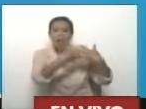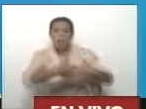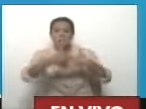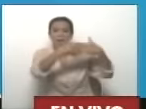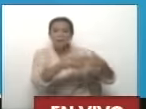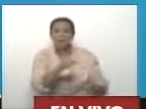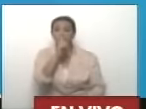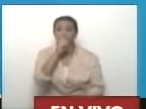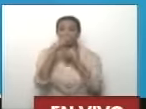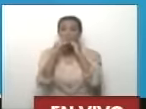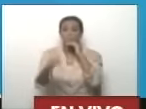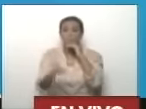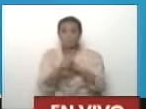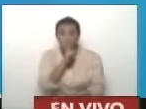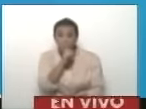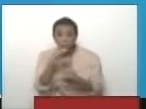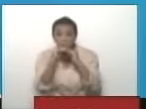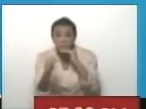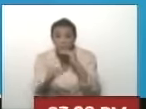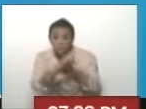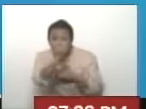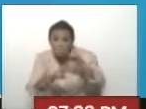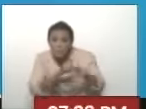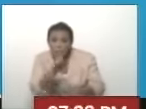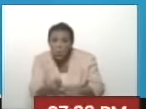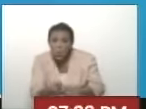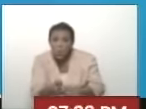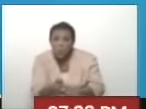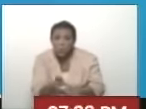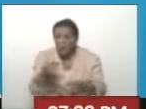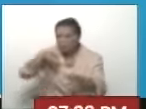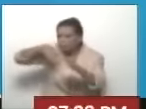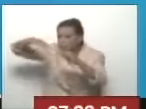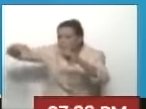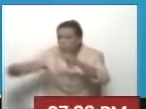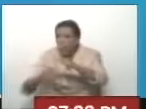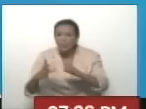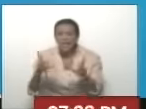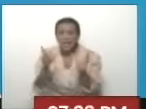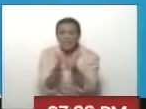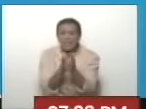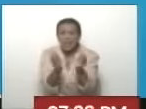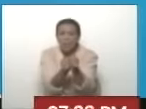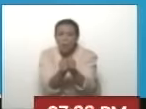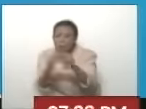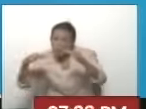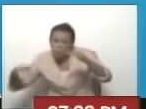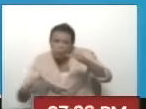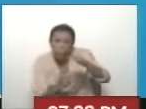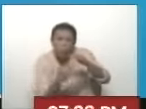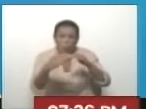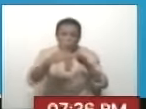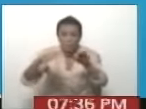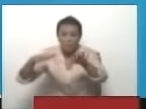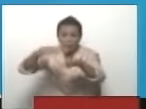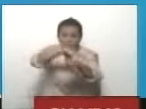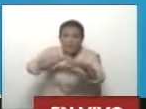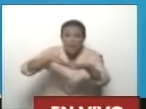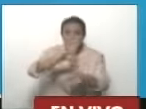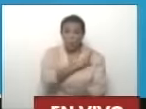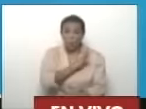quedamos callados? ¿Que se meta hasta las costas del Tamacuro y reparta el mar desde el Tamacuro también?